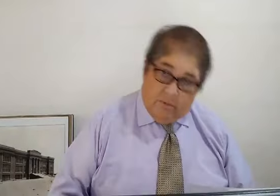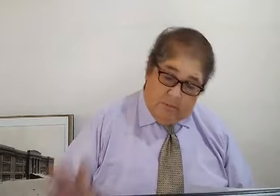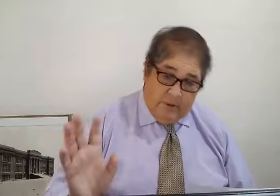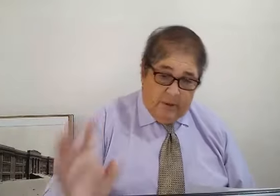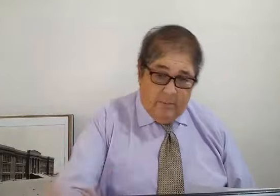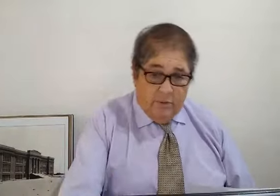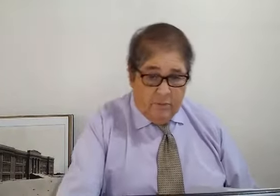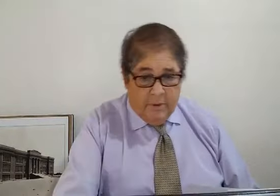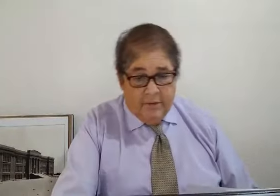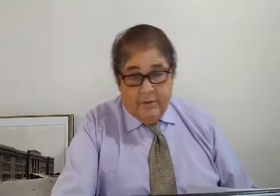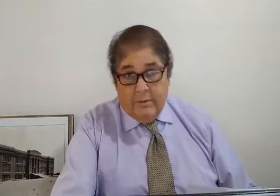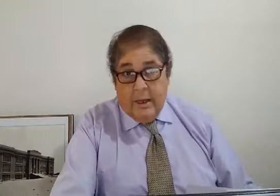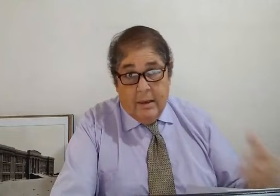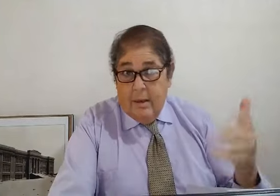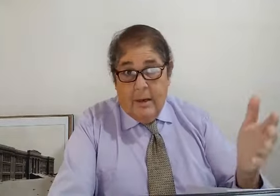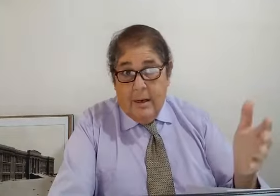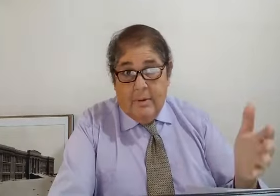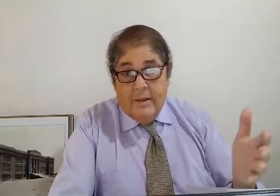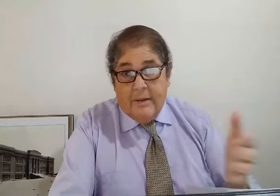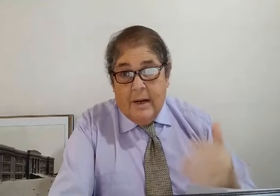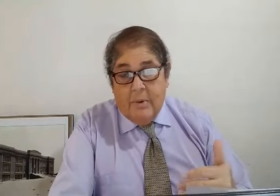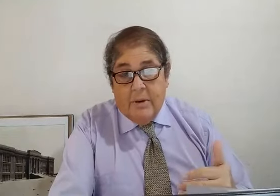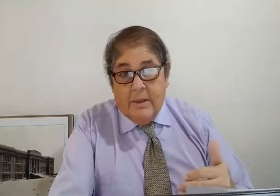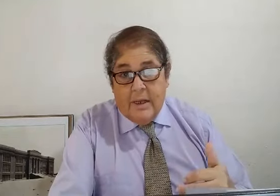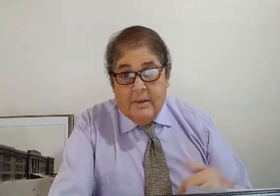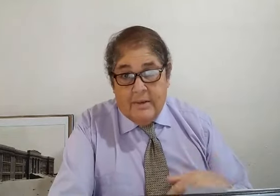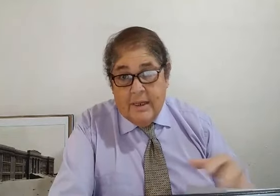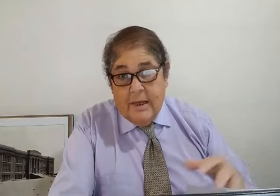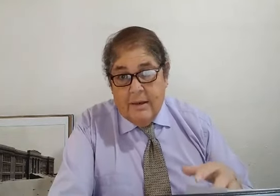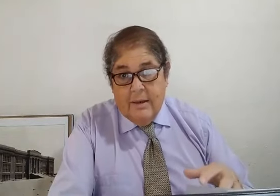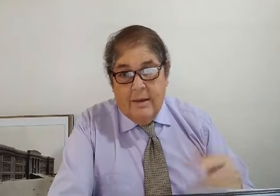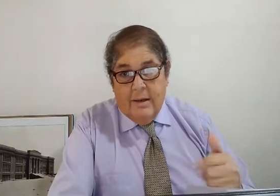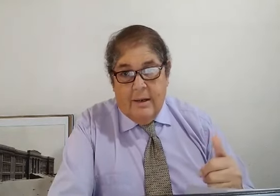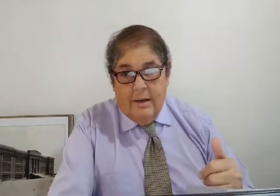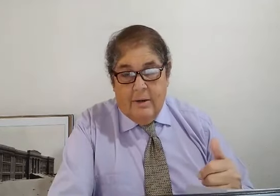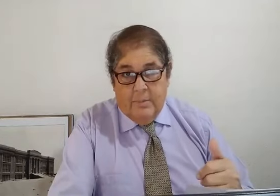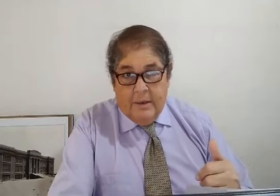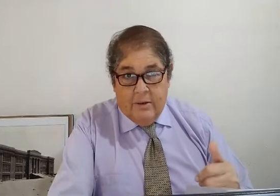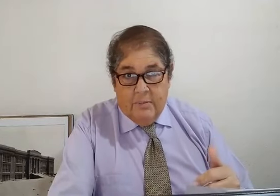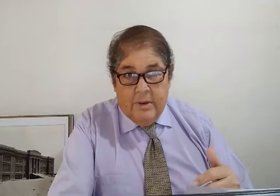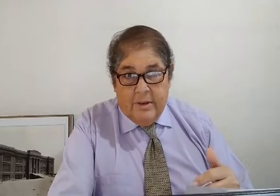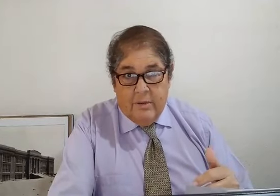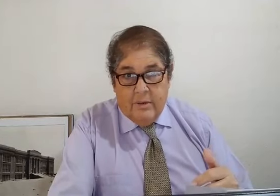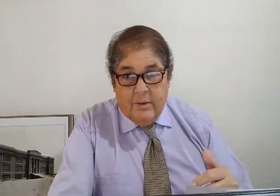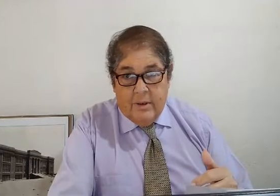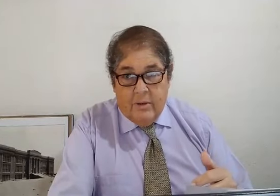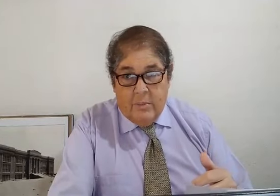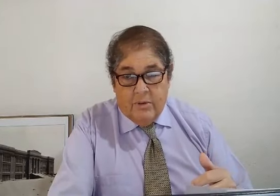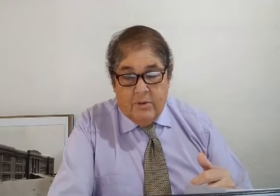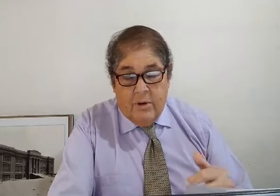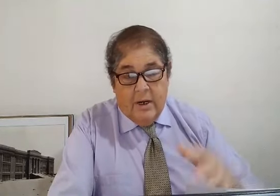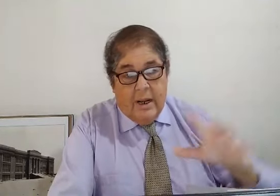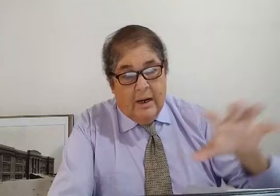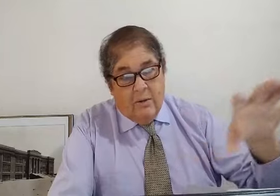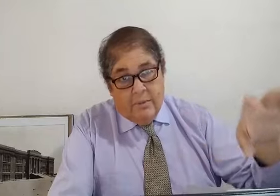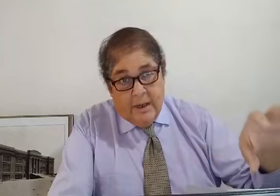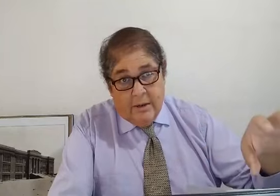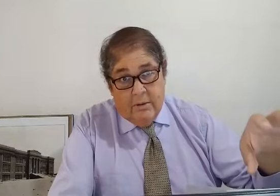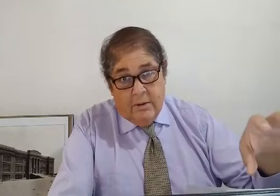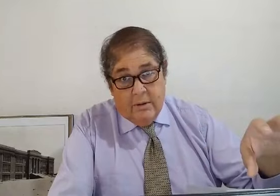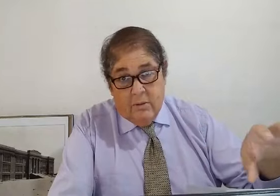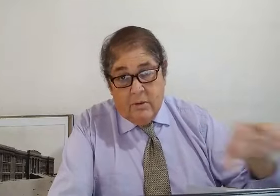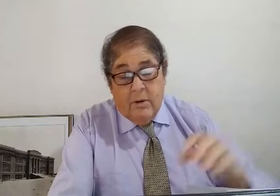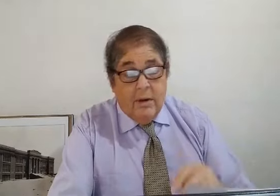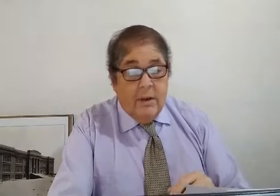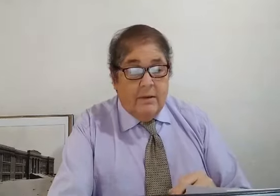2021, por supuesto. La verdad es que la política sigue, los partidos políticos de oposición al gobierno